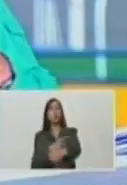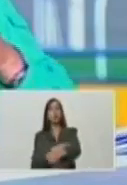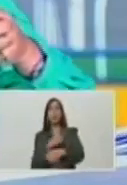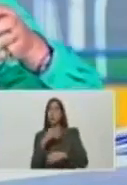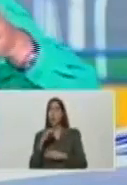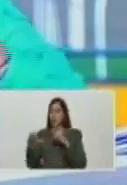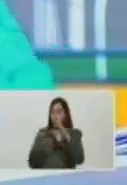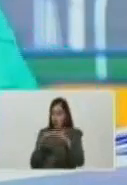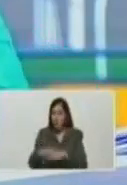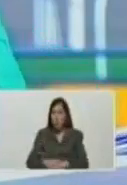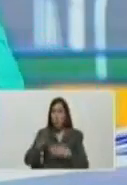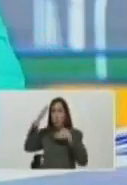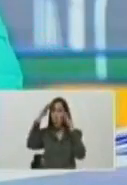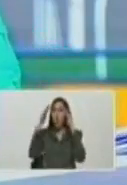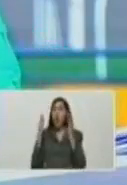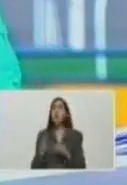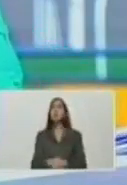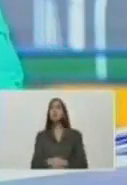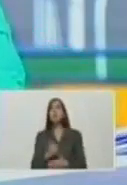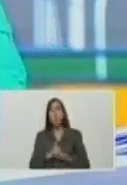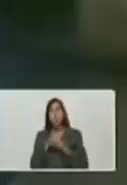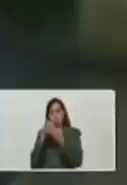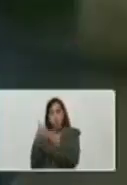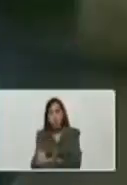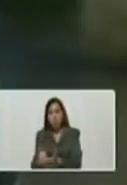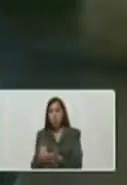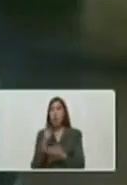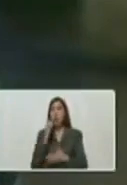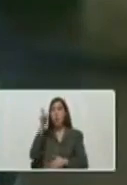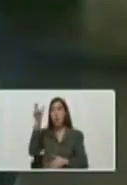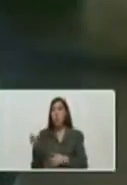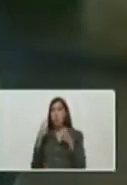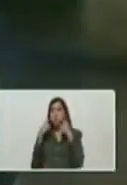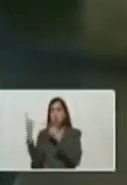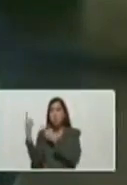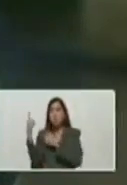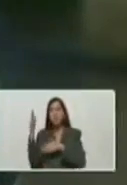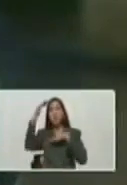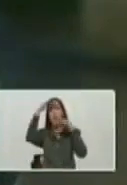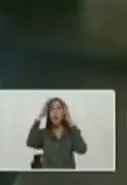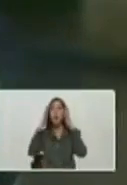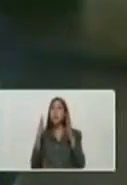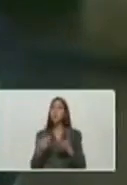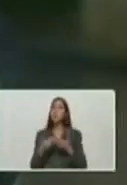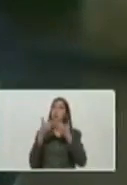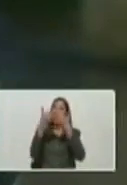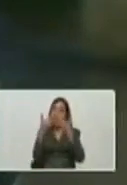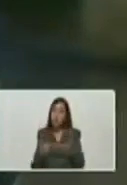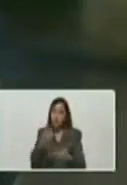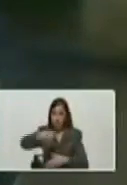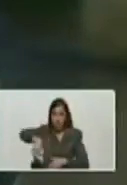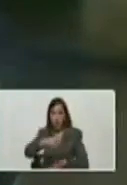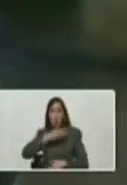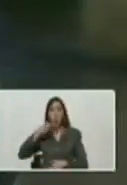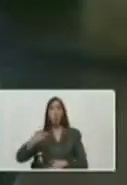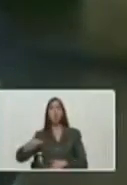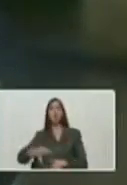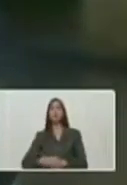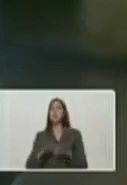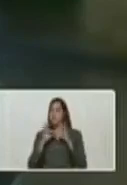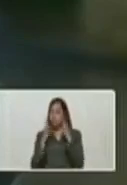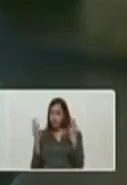dimos atención y asistencia. Mervin, atención y asistencia que hay que darle a la